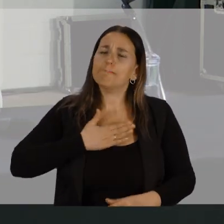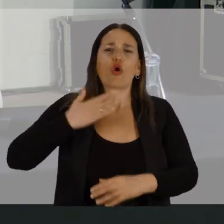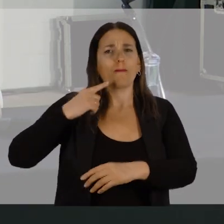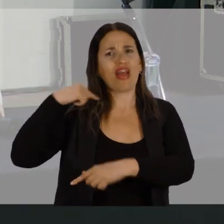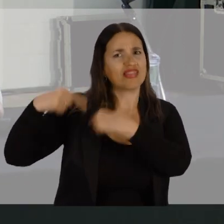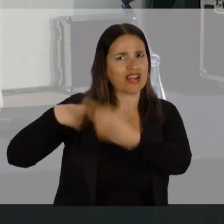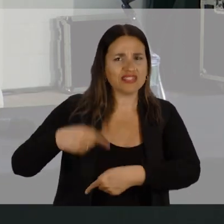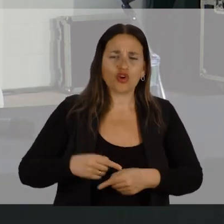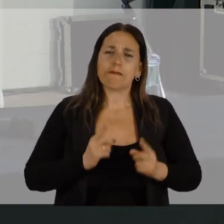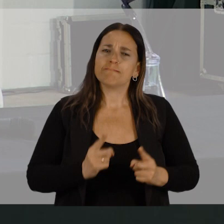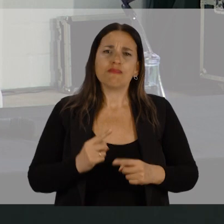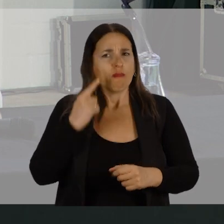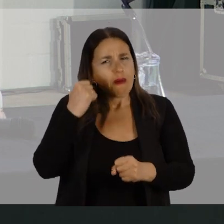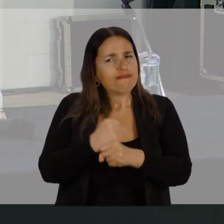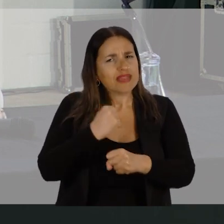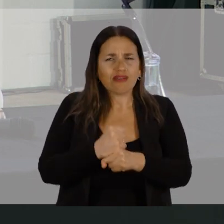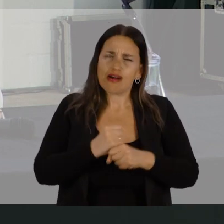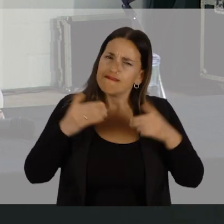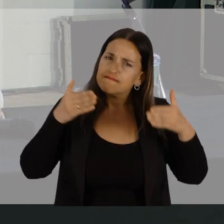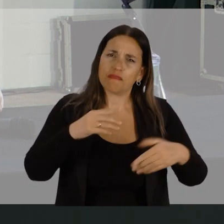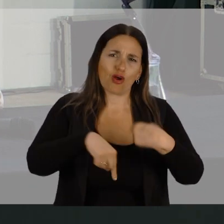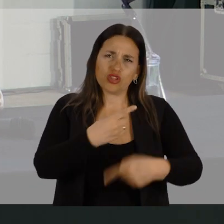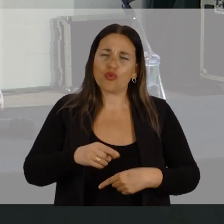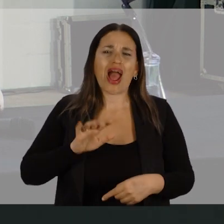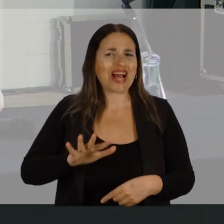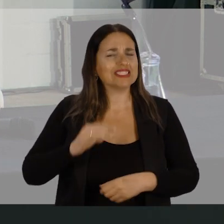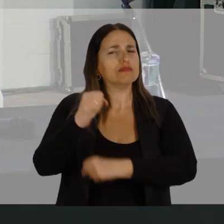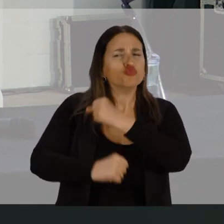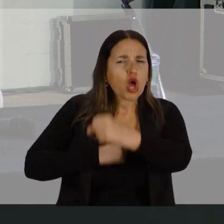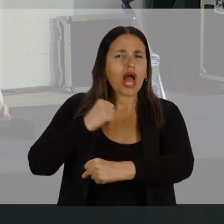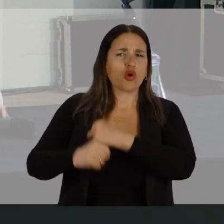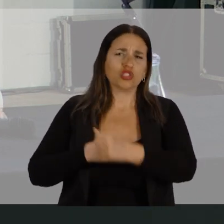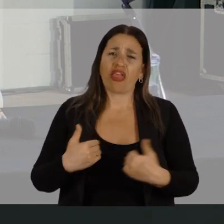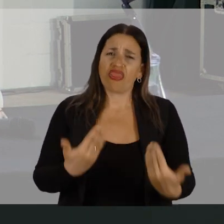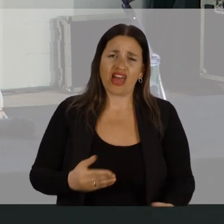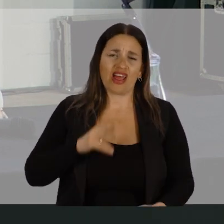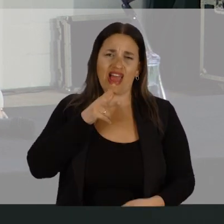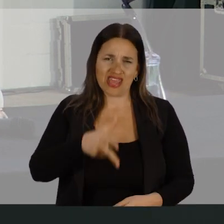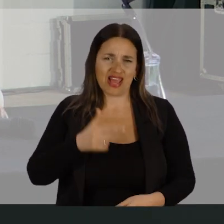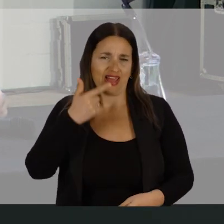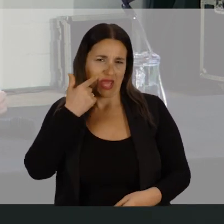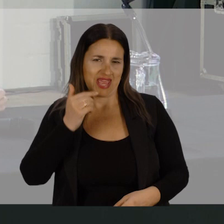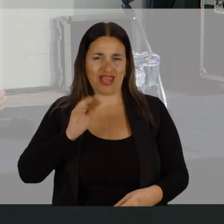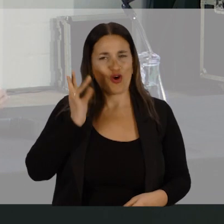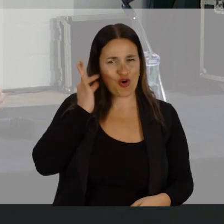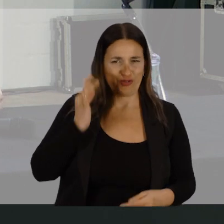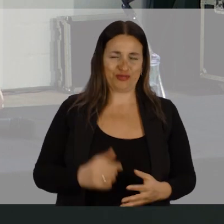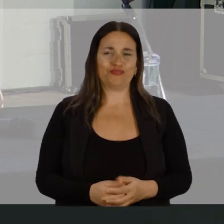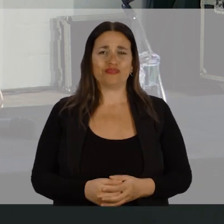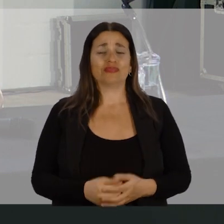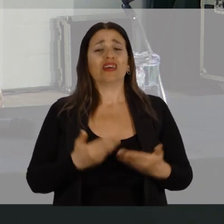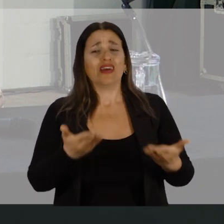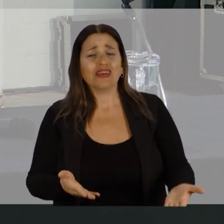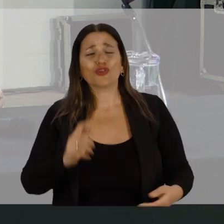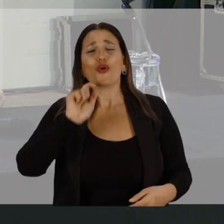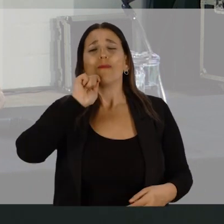donde tenemos nuestras tradiciones y vamos a hacer todo lo posible por seguir así por muchos años y heredarlo a nuestros hijos y a nuestras hijas. Y